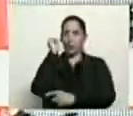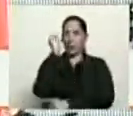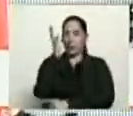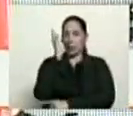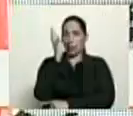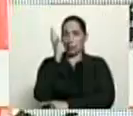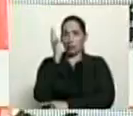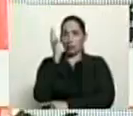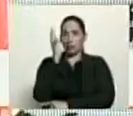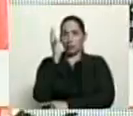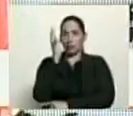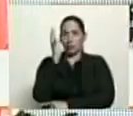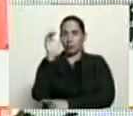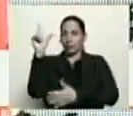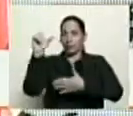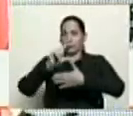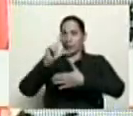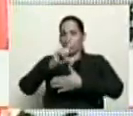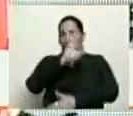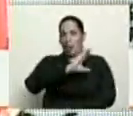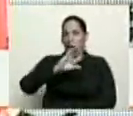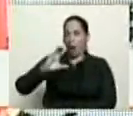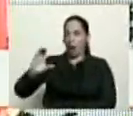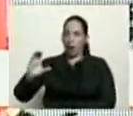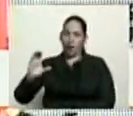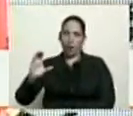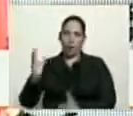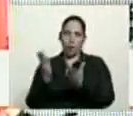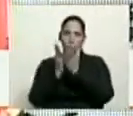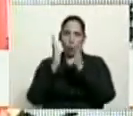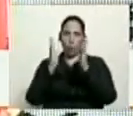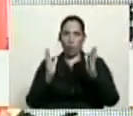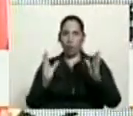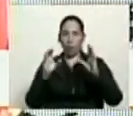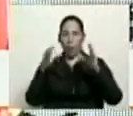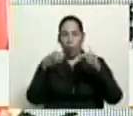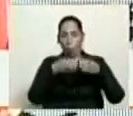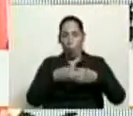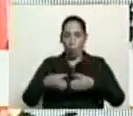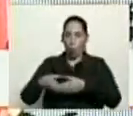vendrán al Congreso Latinoamericano y Caribeño de Estudiantes, una organización,